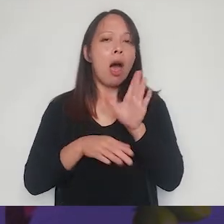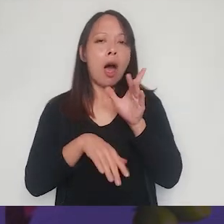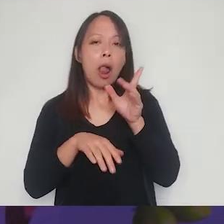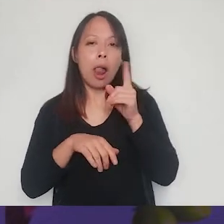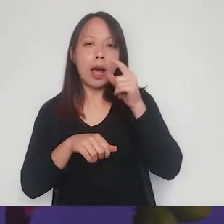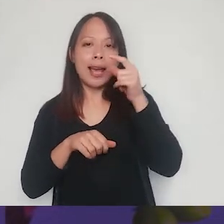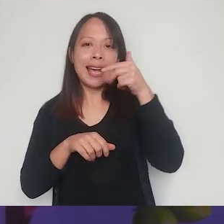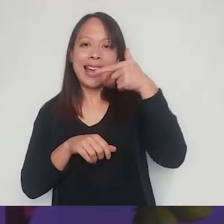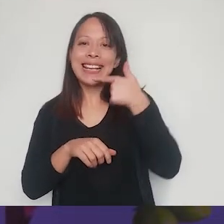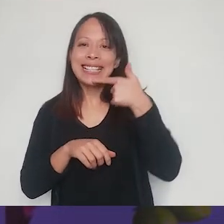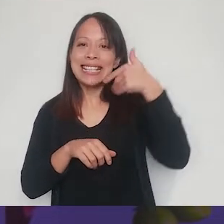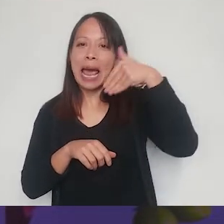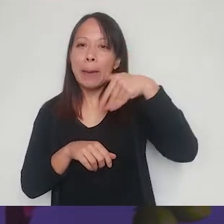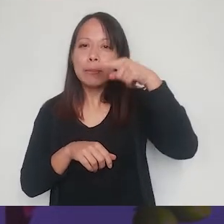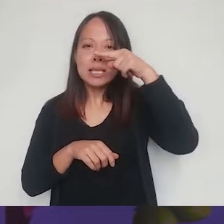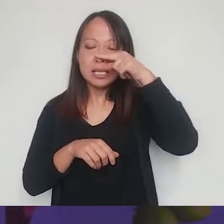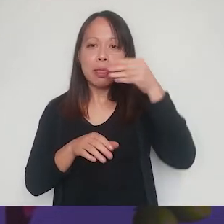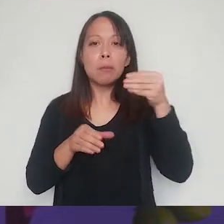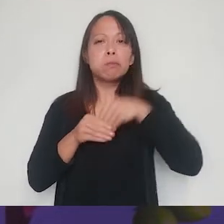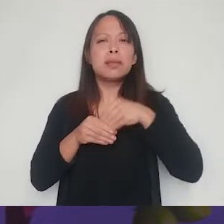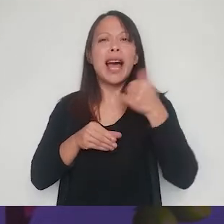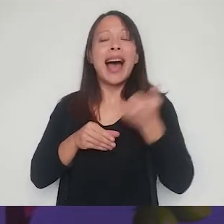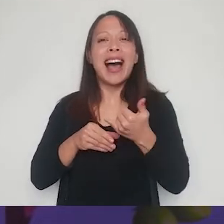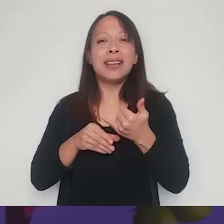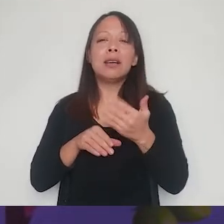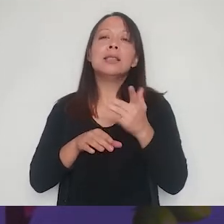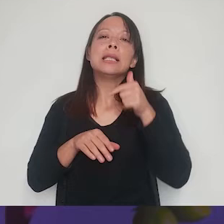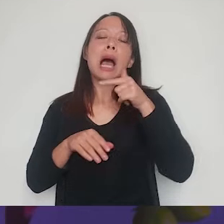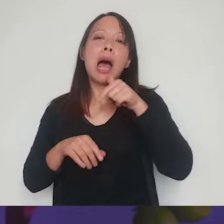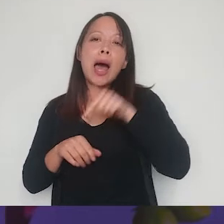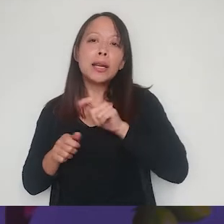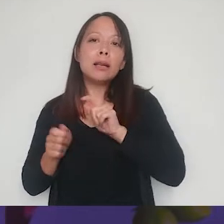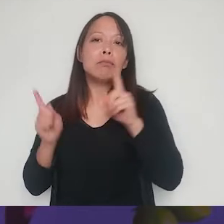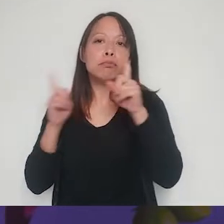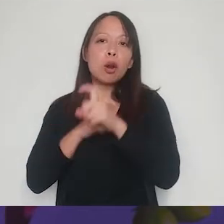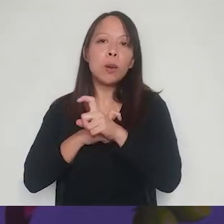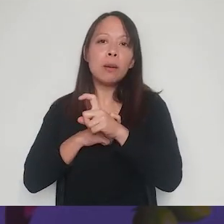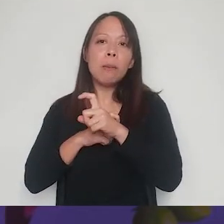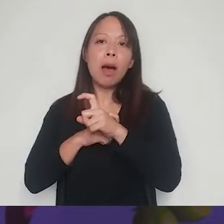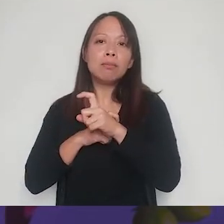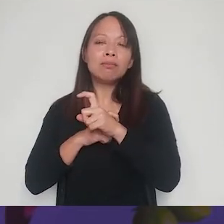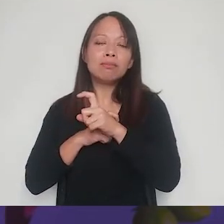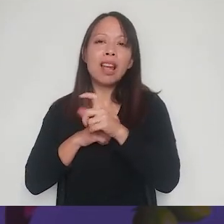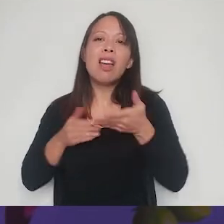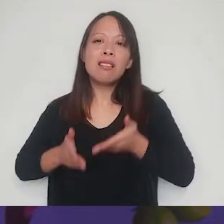terminan gravemente enfermos con dificultades de todo tipo motora y en particular respiratoria.